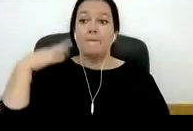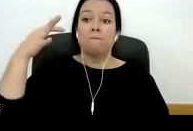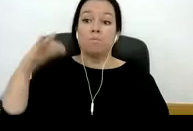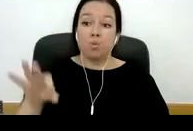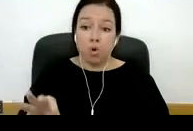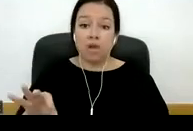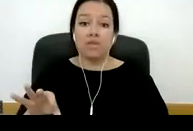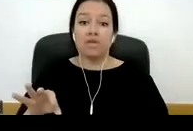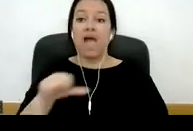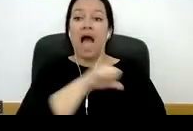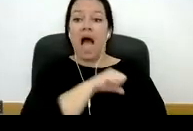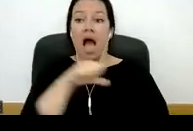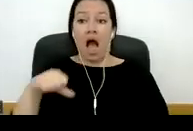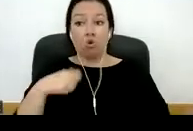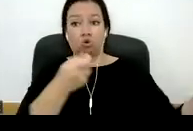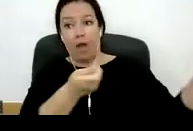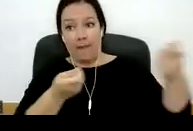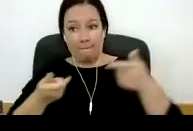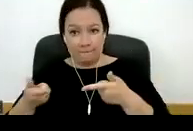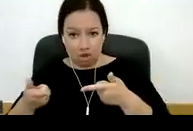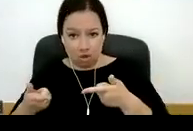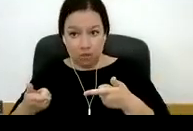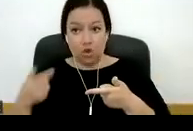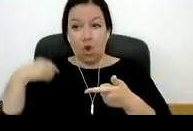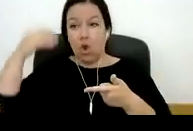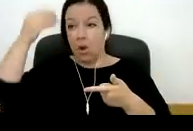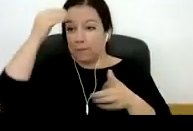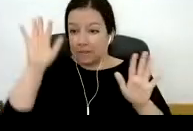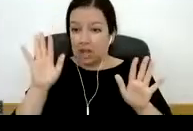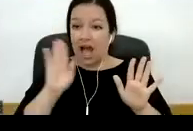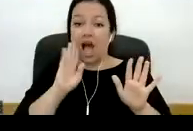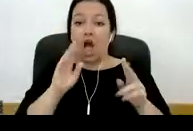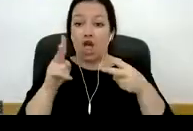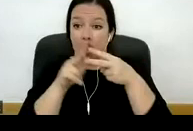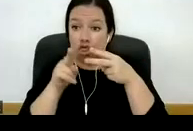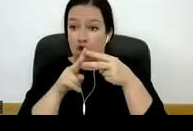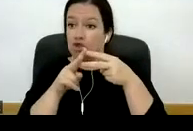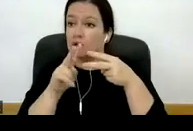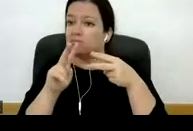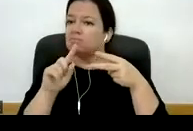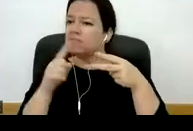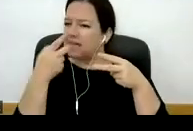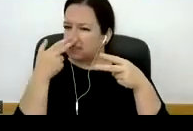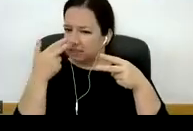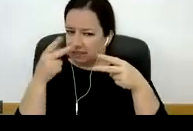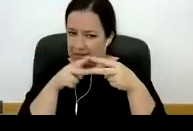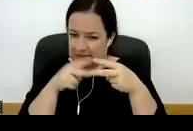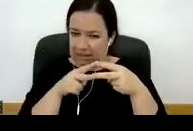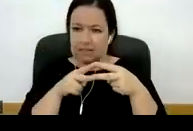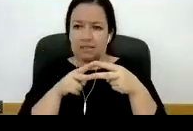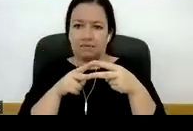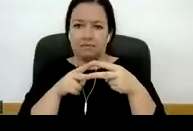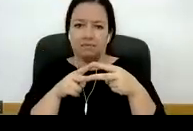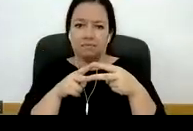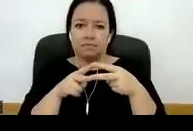del autoenvío. En el autoenvío yo creo que los dos primeros que os voy a comentar quizás son los más interesantes porque son los que